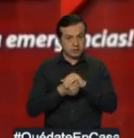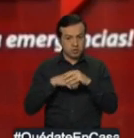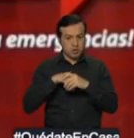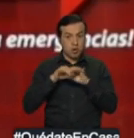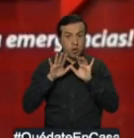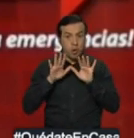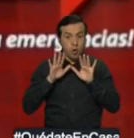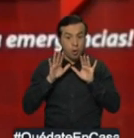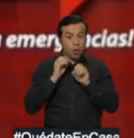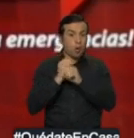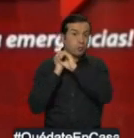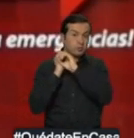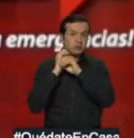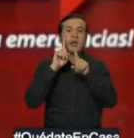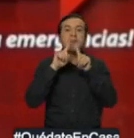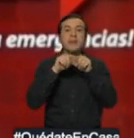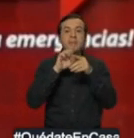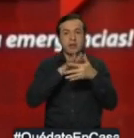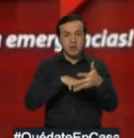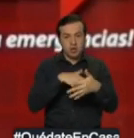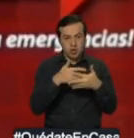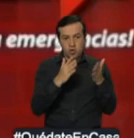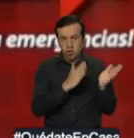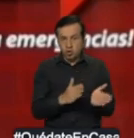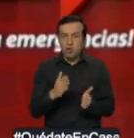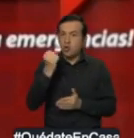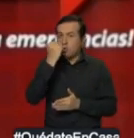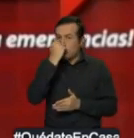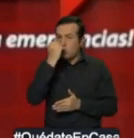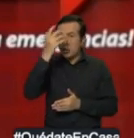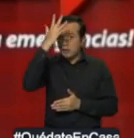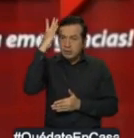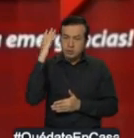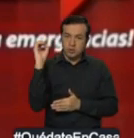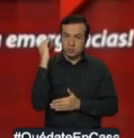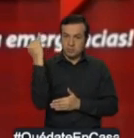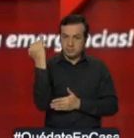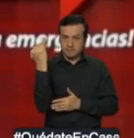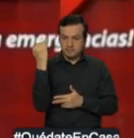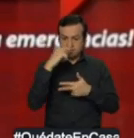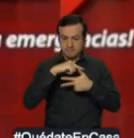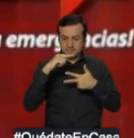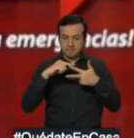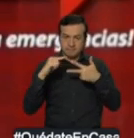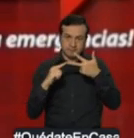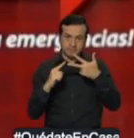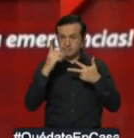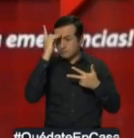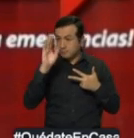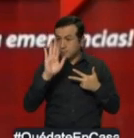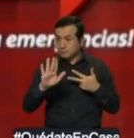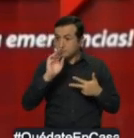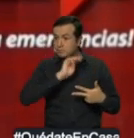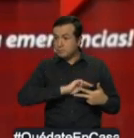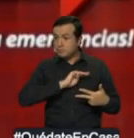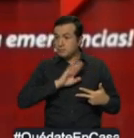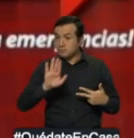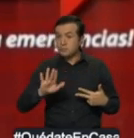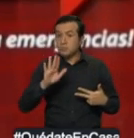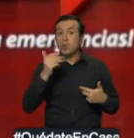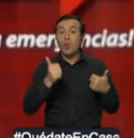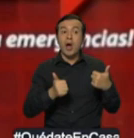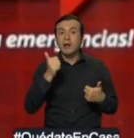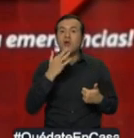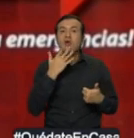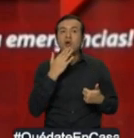horario depende de si soy rojo amarillo o verde qué es lo que tiene que decidir cada coe cantonal si es rojo